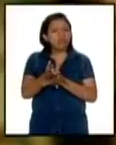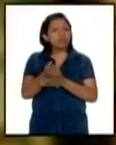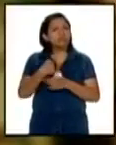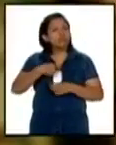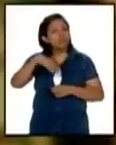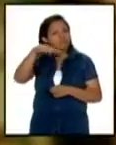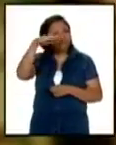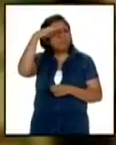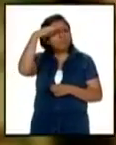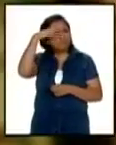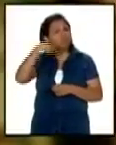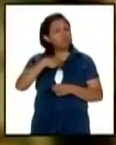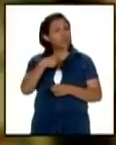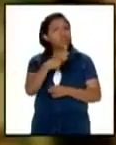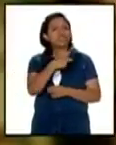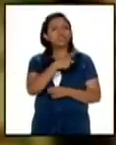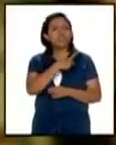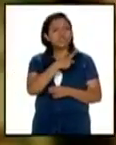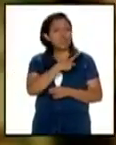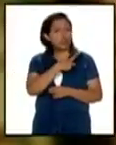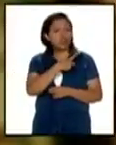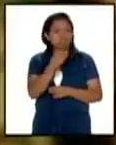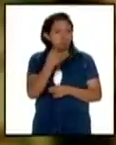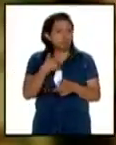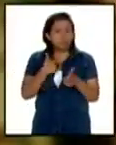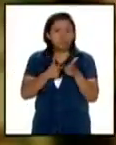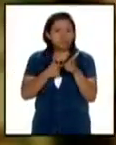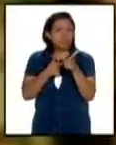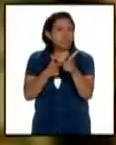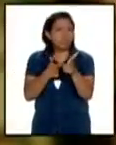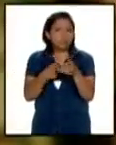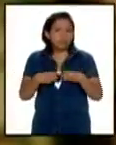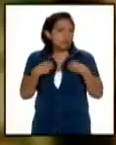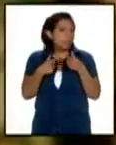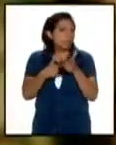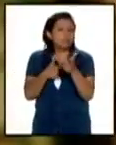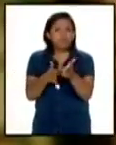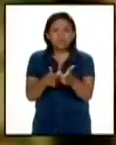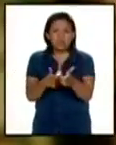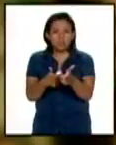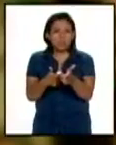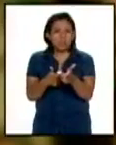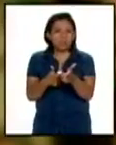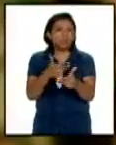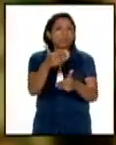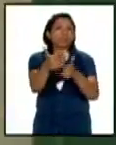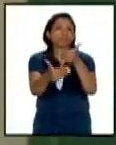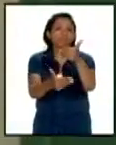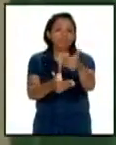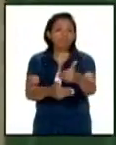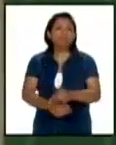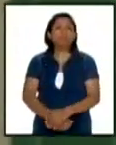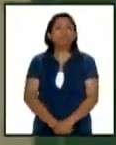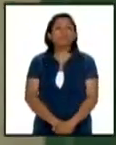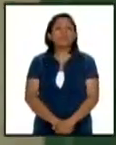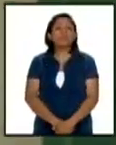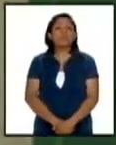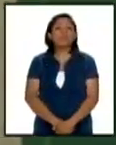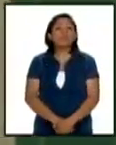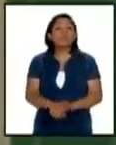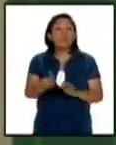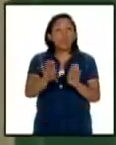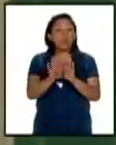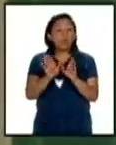de que ya se quedó uno solo y tiene que seguir la vida por delante. Las acechanzas